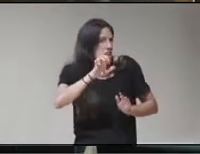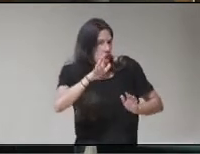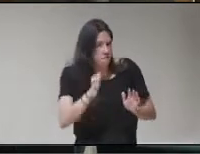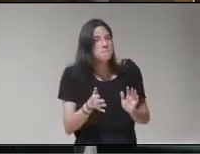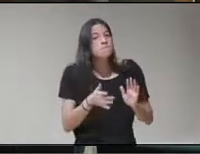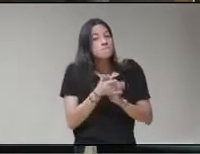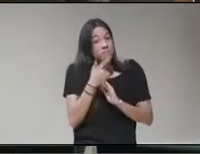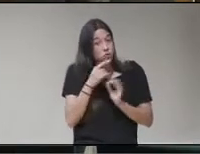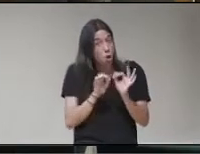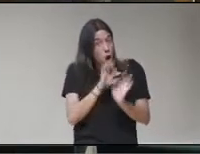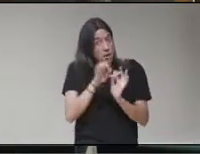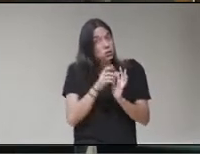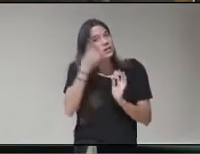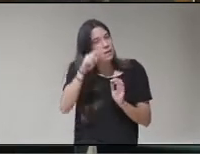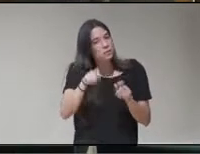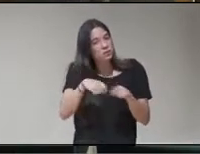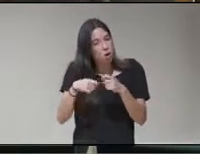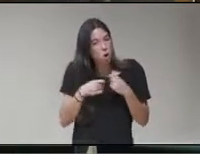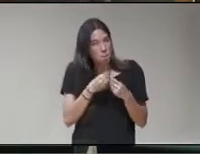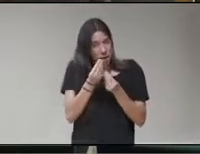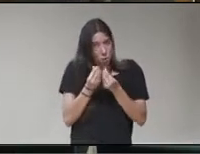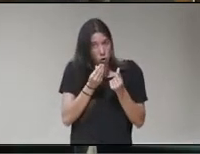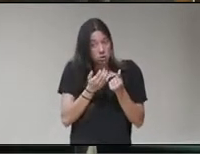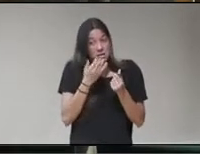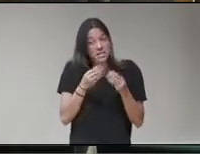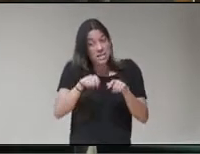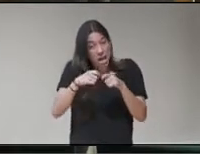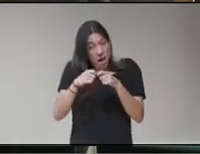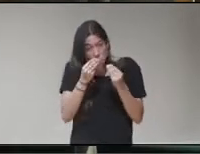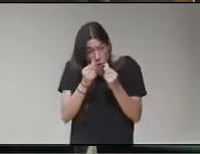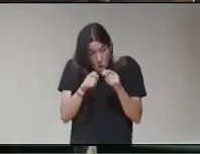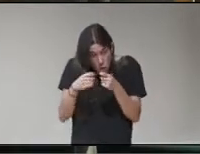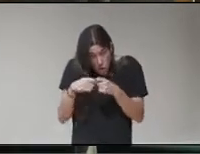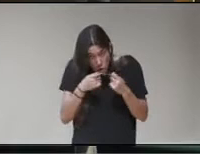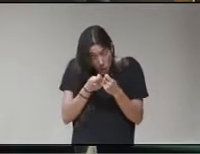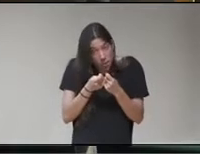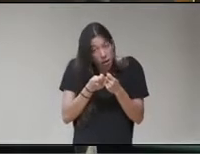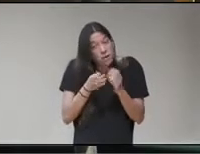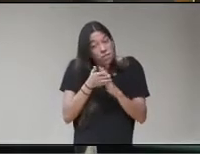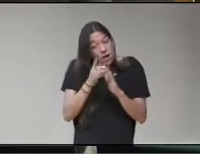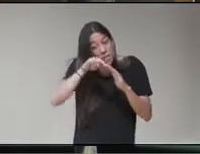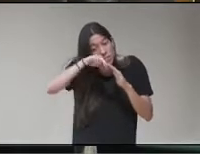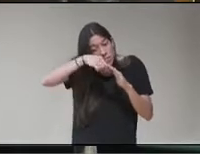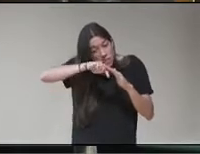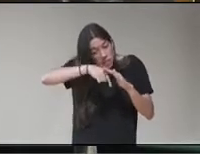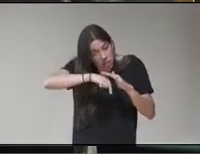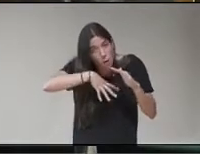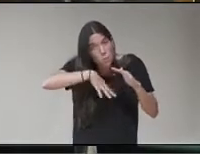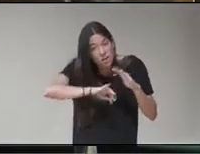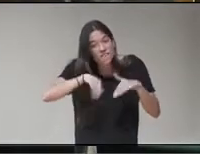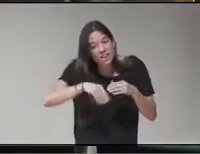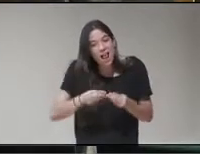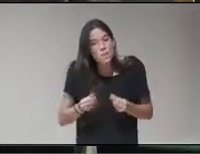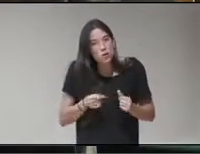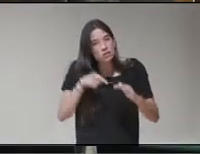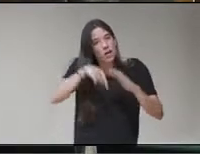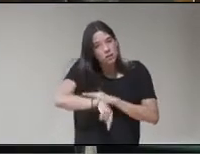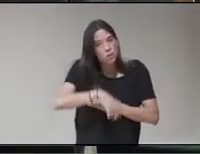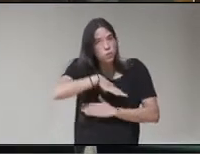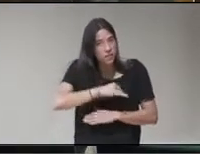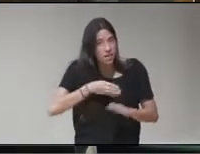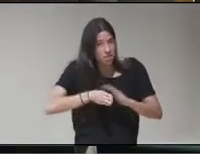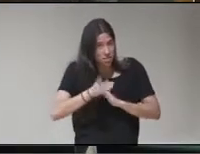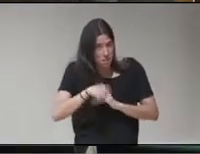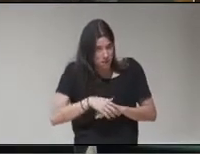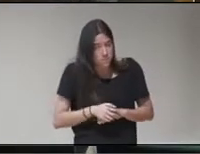que hidroliza el moco. Si hidroliza el moco, puede ir profundizando y puede acceder a la mucosa. Pero